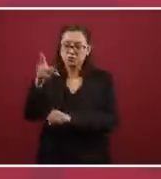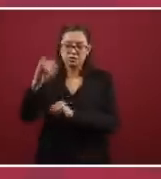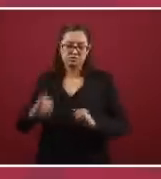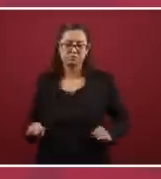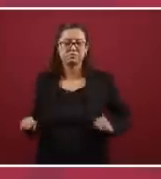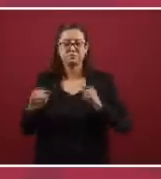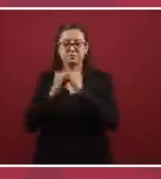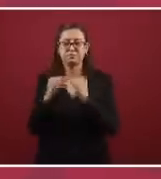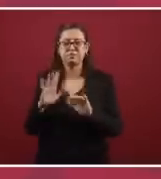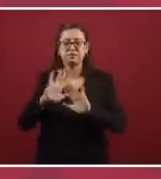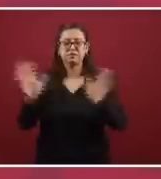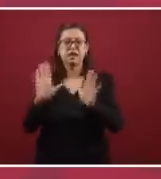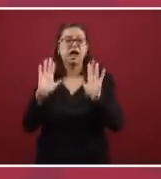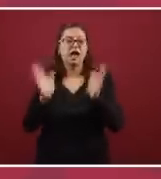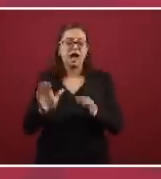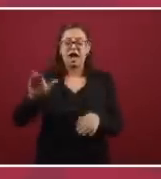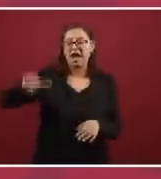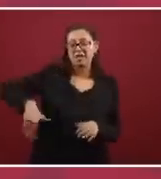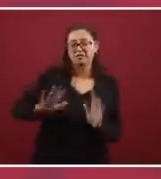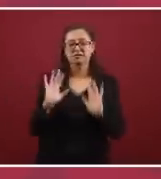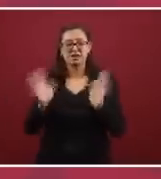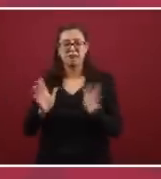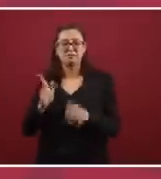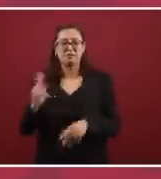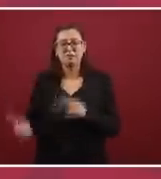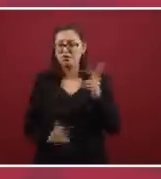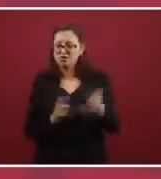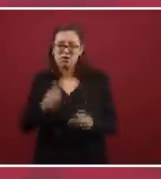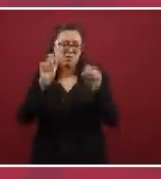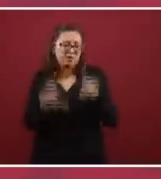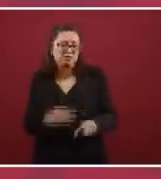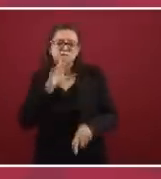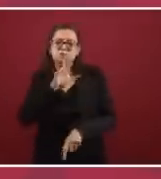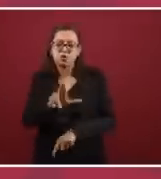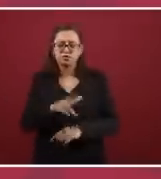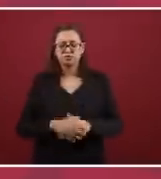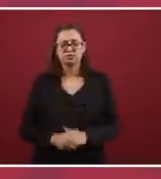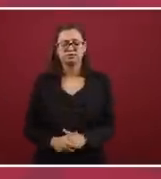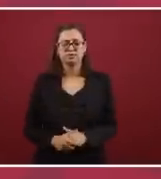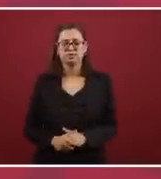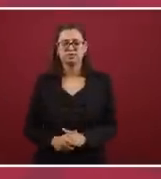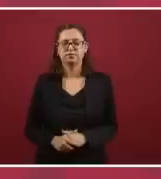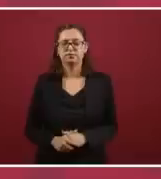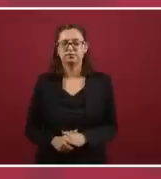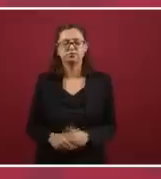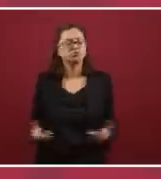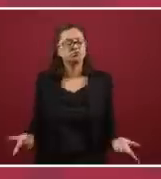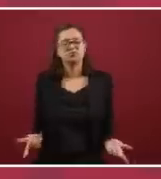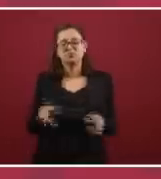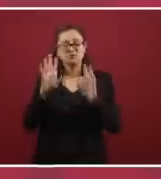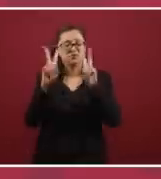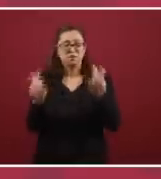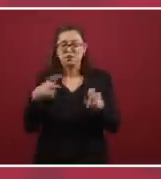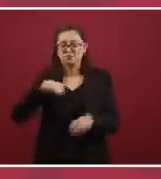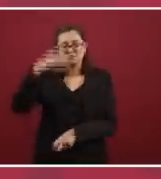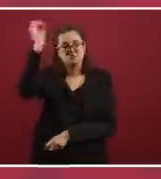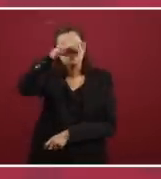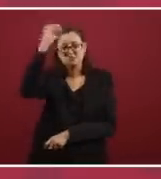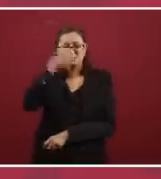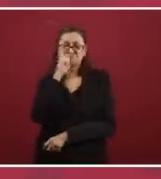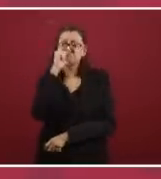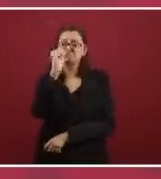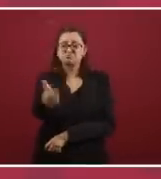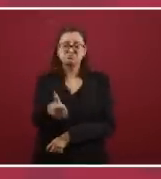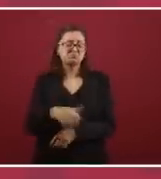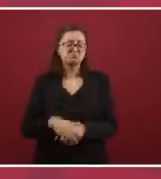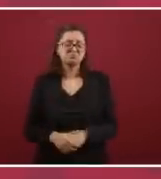Ya me lo preguntaron y ya contesté lo mismo. No quiero opinar sobre eso. Estamos hablando